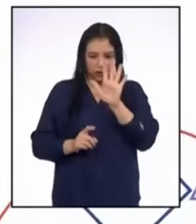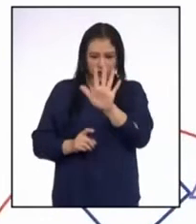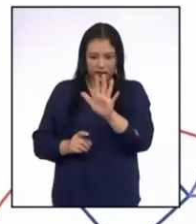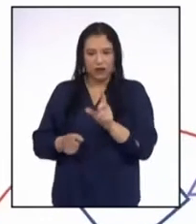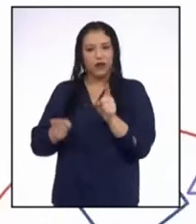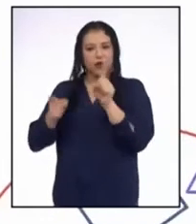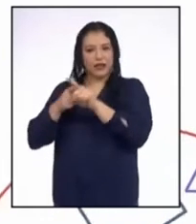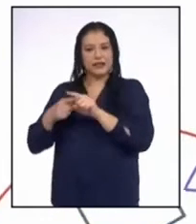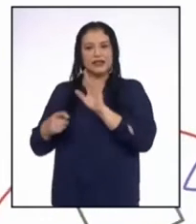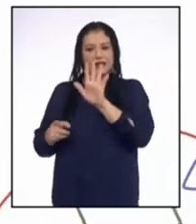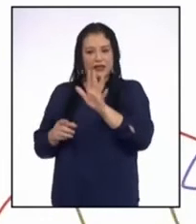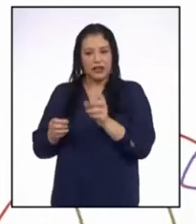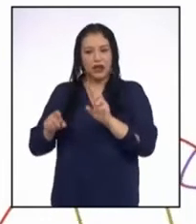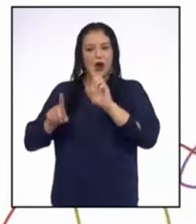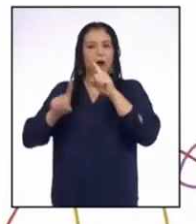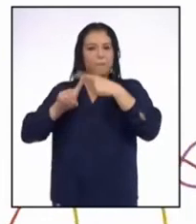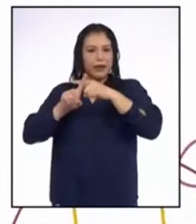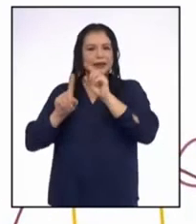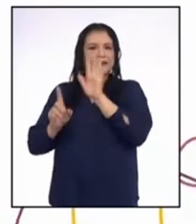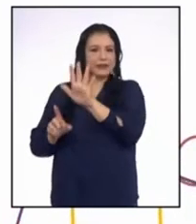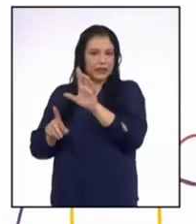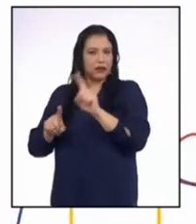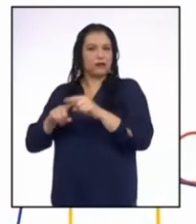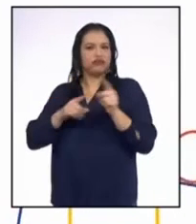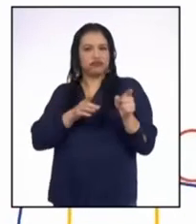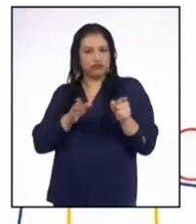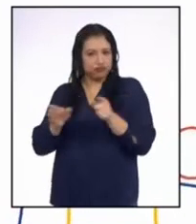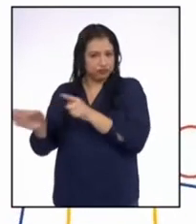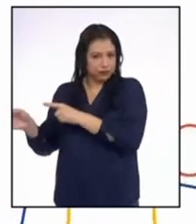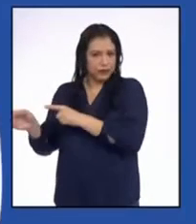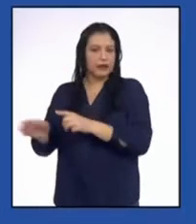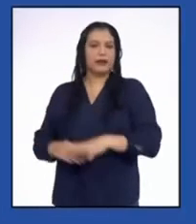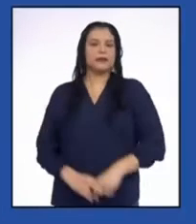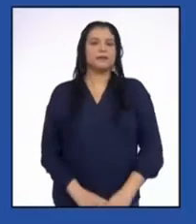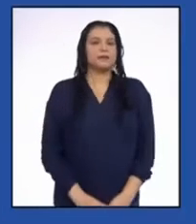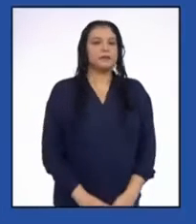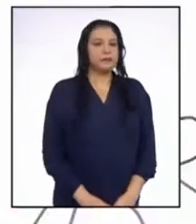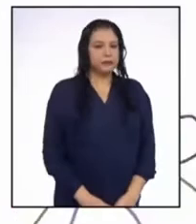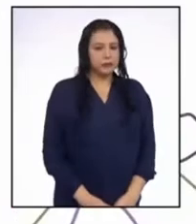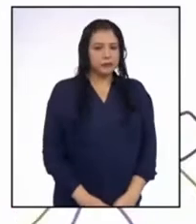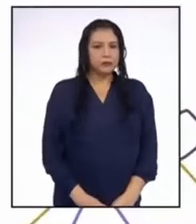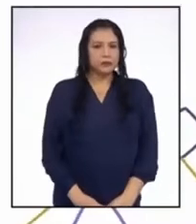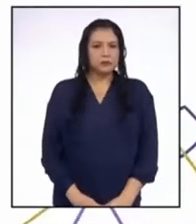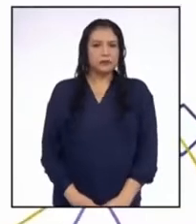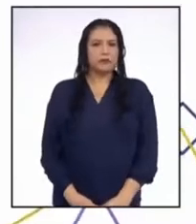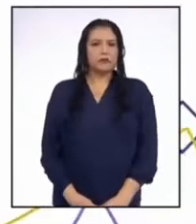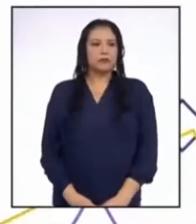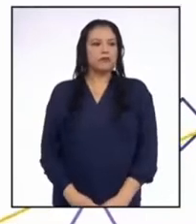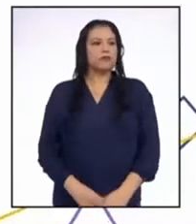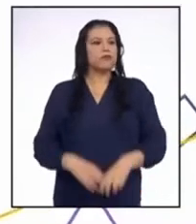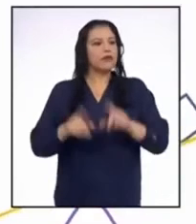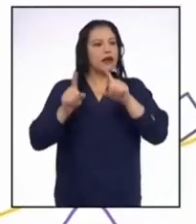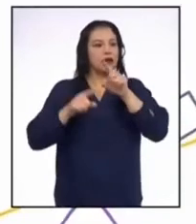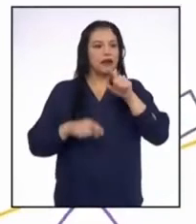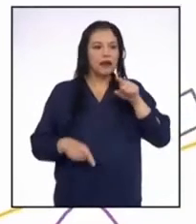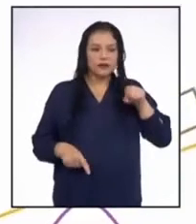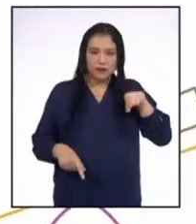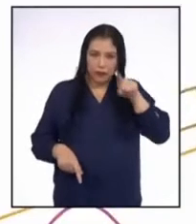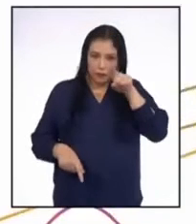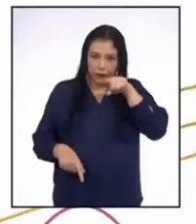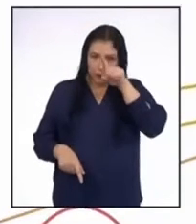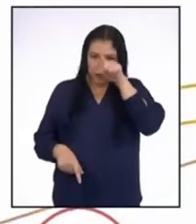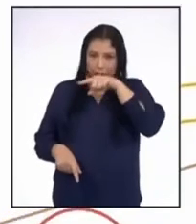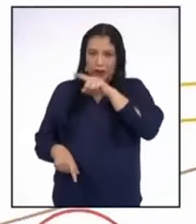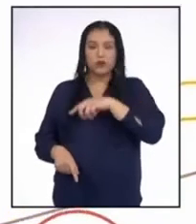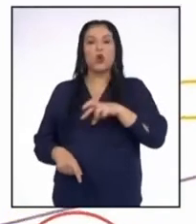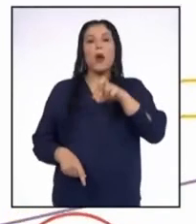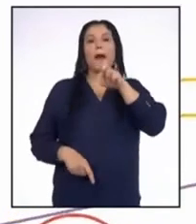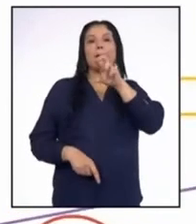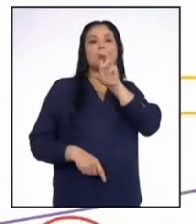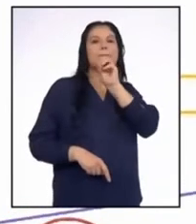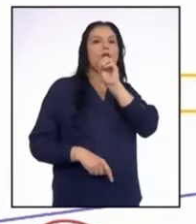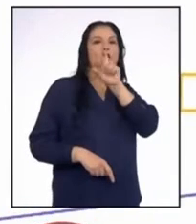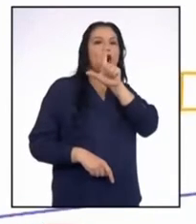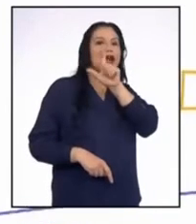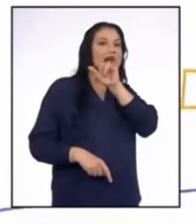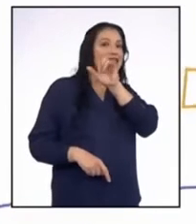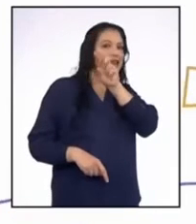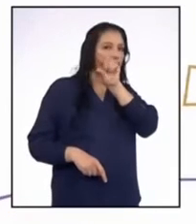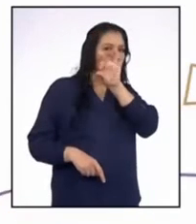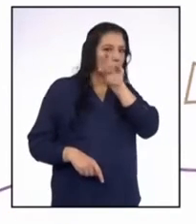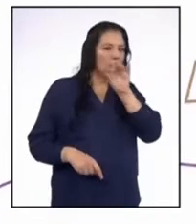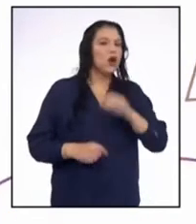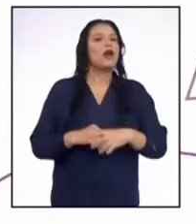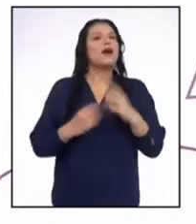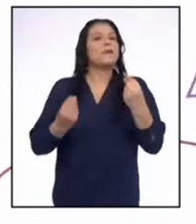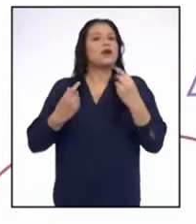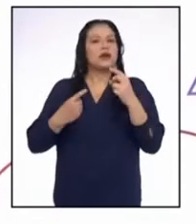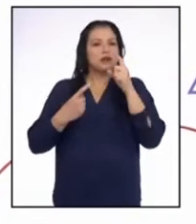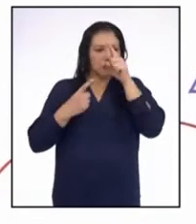y así podemos continuar sucesivamente. Y este gráfico es un polígono de frecuencias, porque se observa